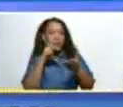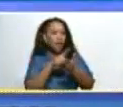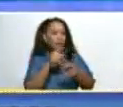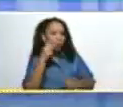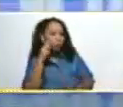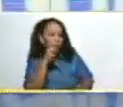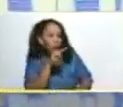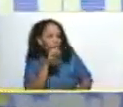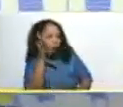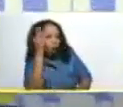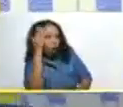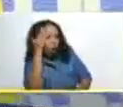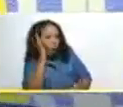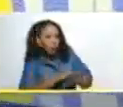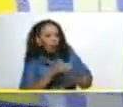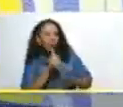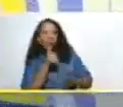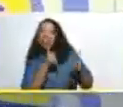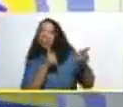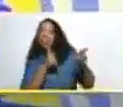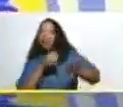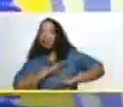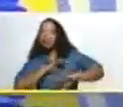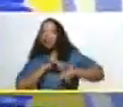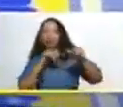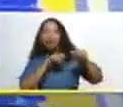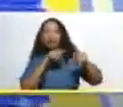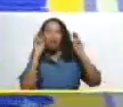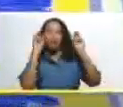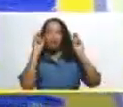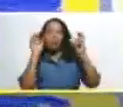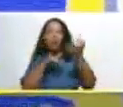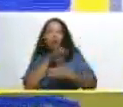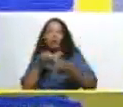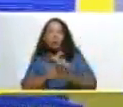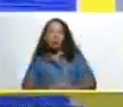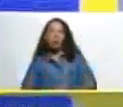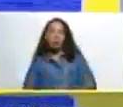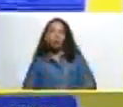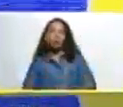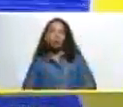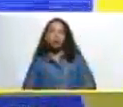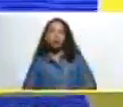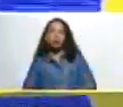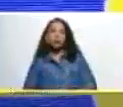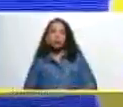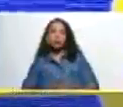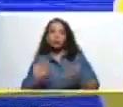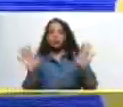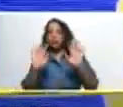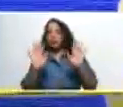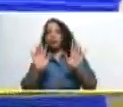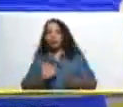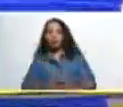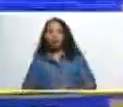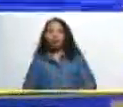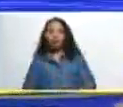pasó y se pregunta, ¿quién se beneficia por este crimen? Y